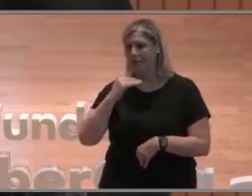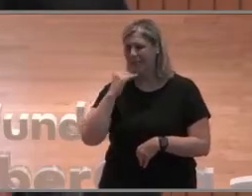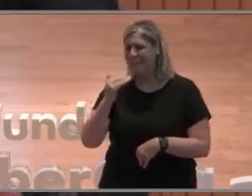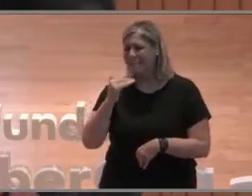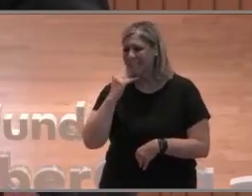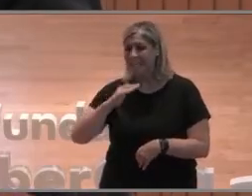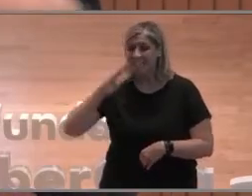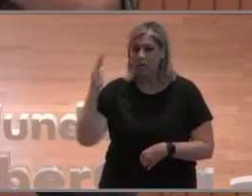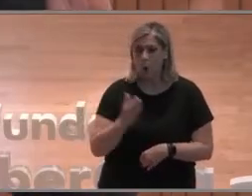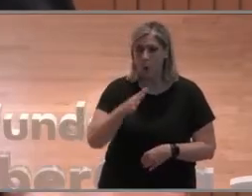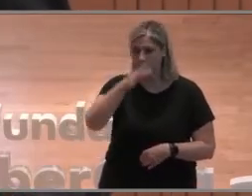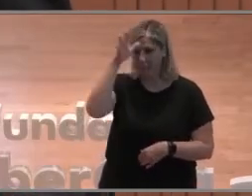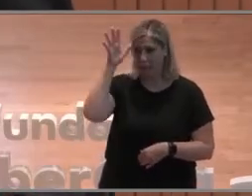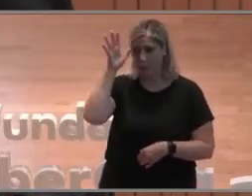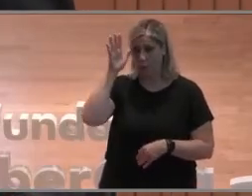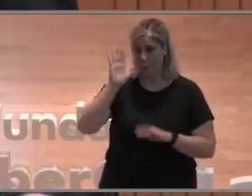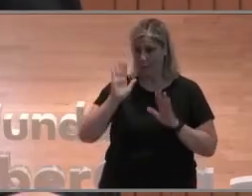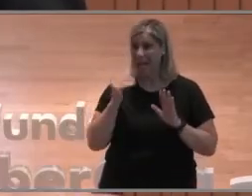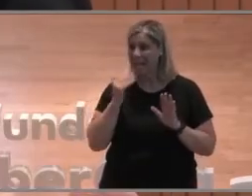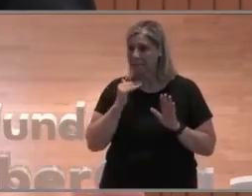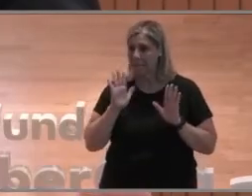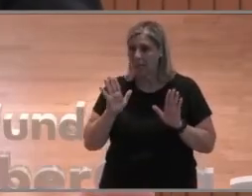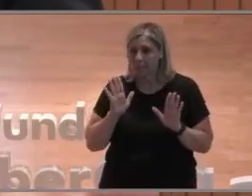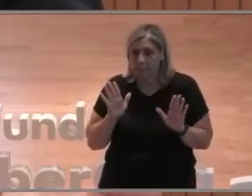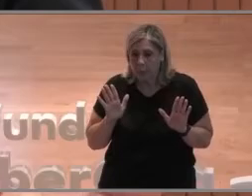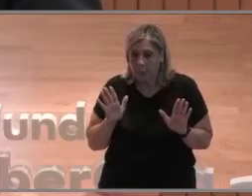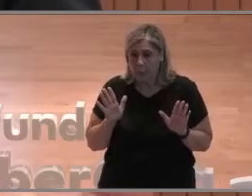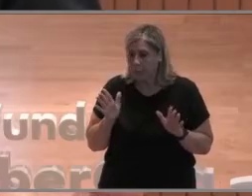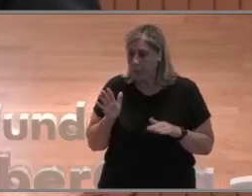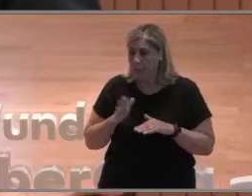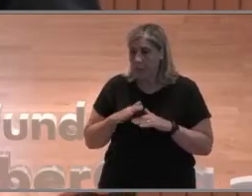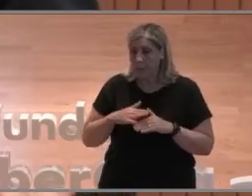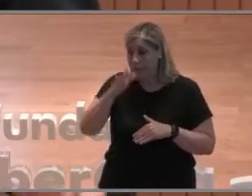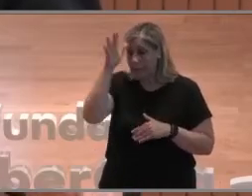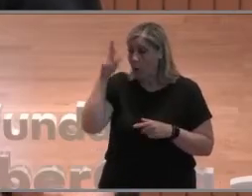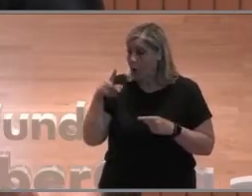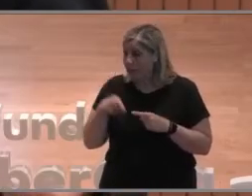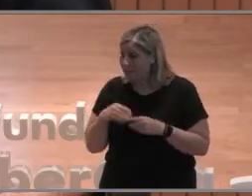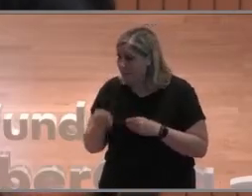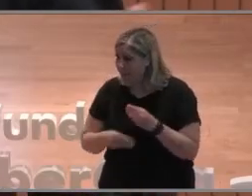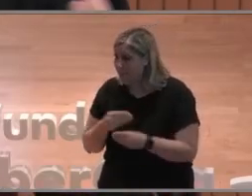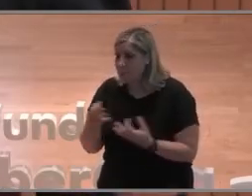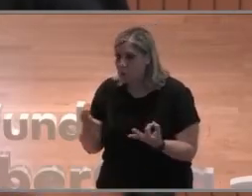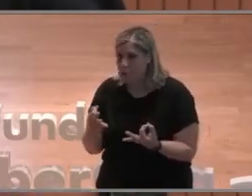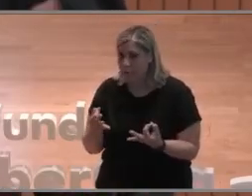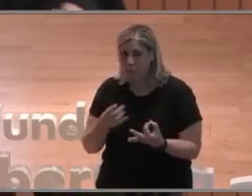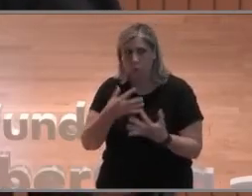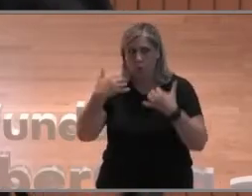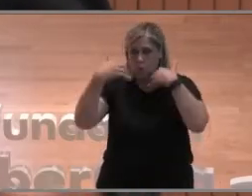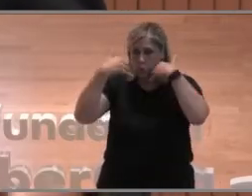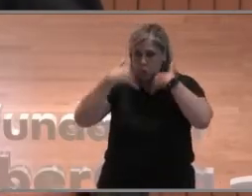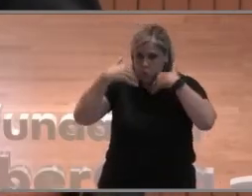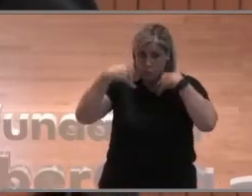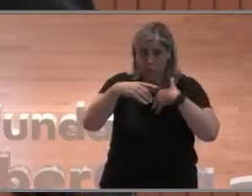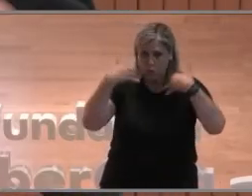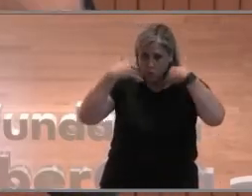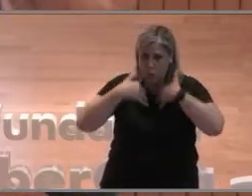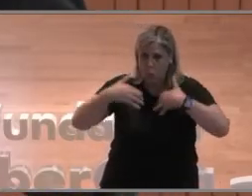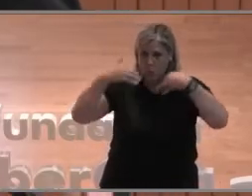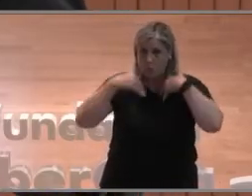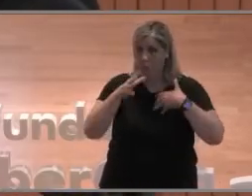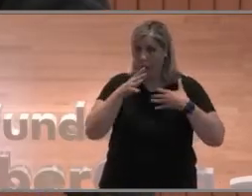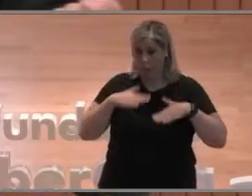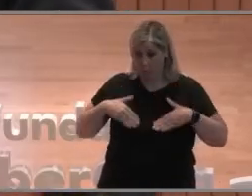calor, pero ¿qué hacemos para evitar el calor? Pues lo que hizo fue sudar, deshidratarse y